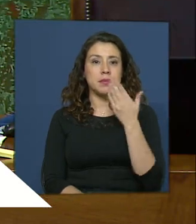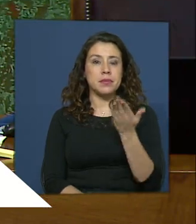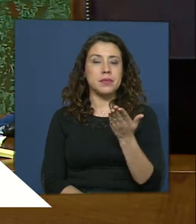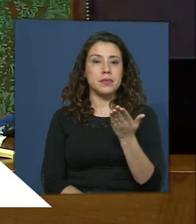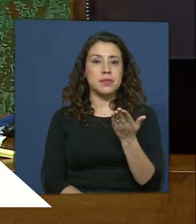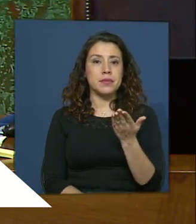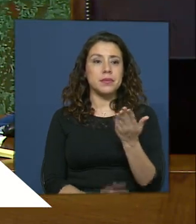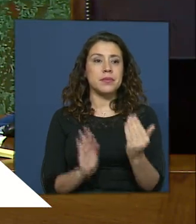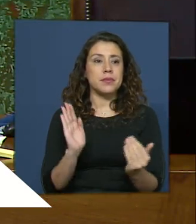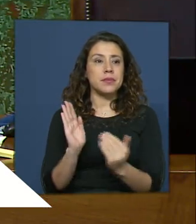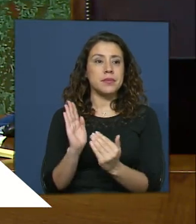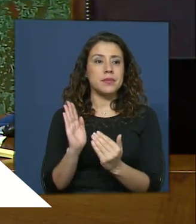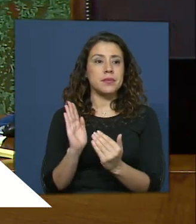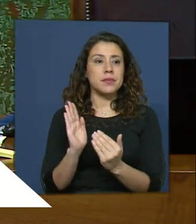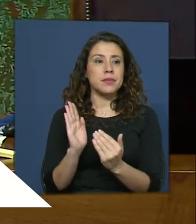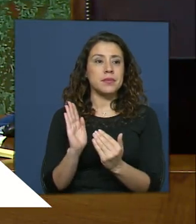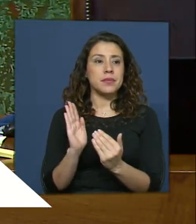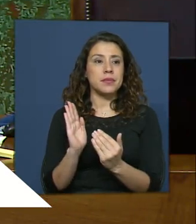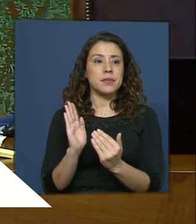a favor, diputado Sergio Espeja.